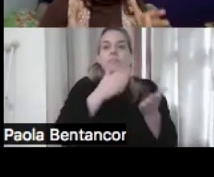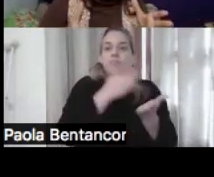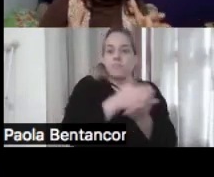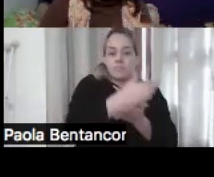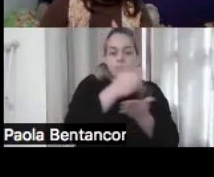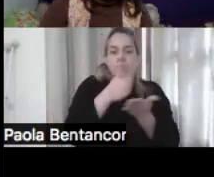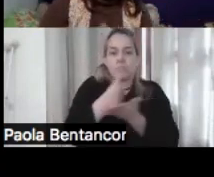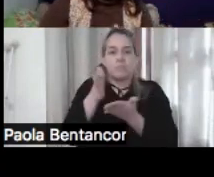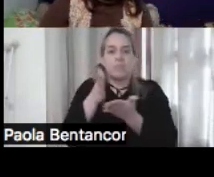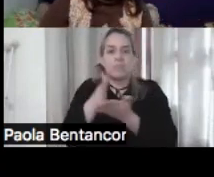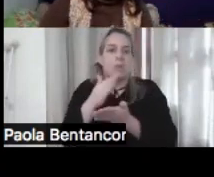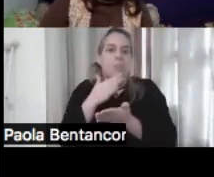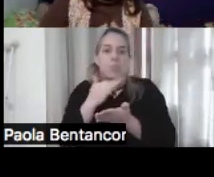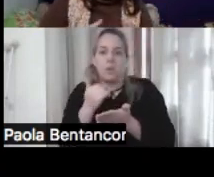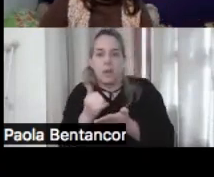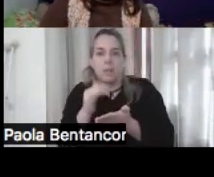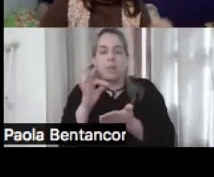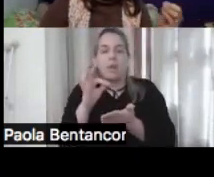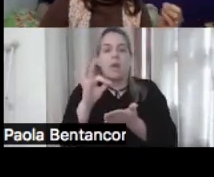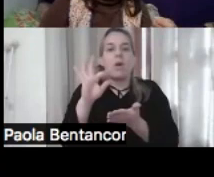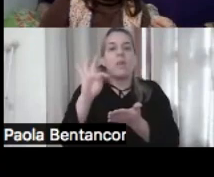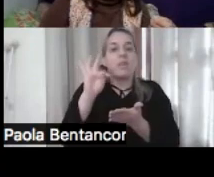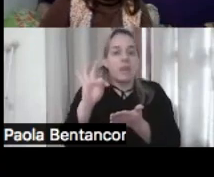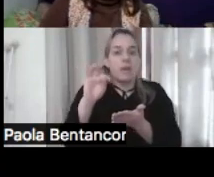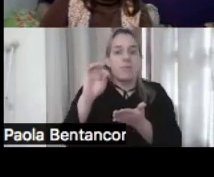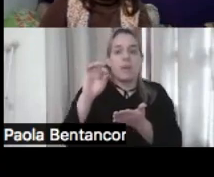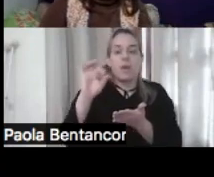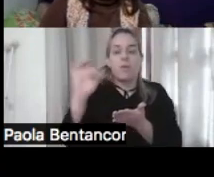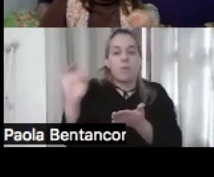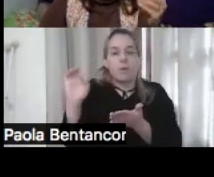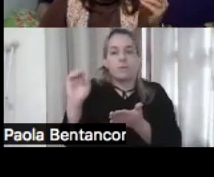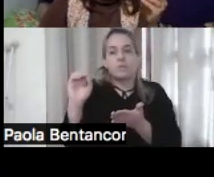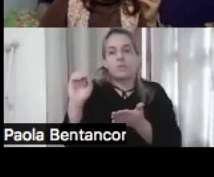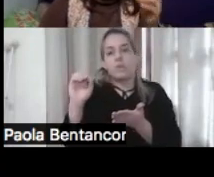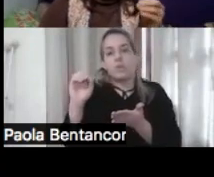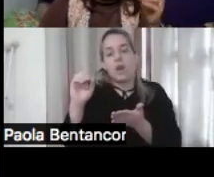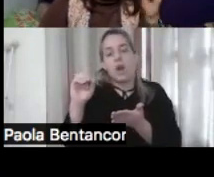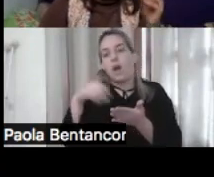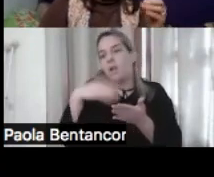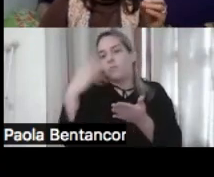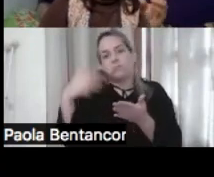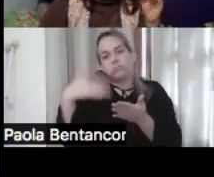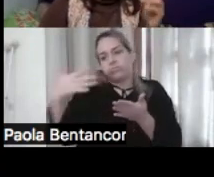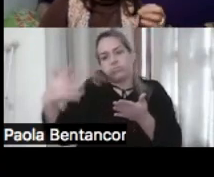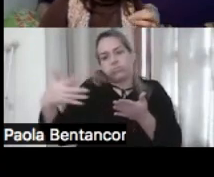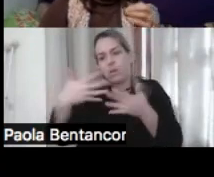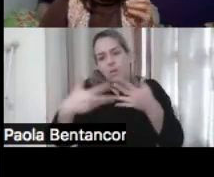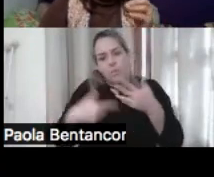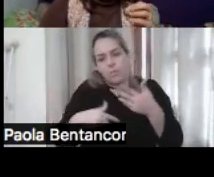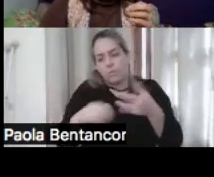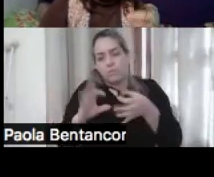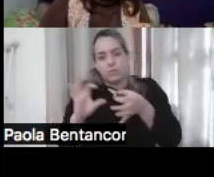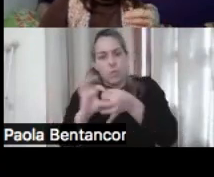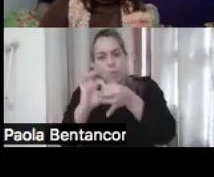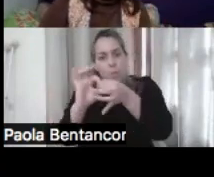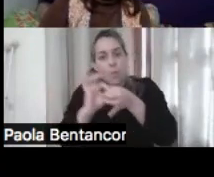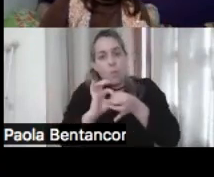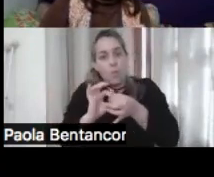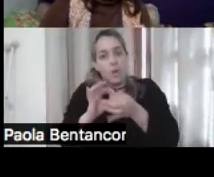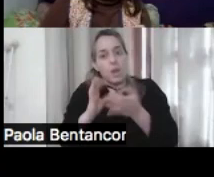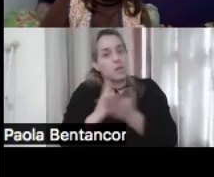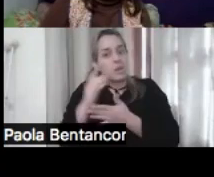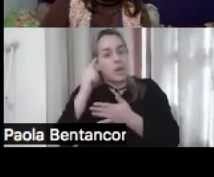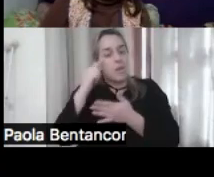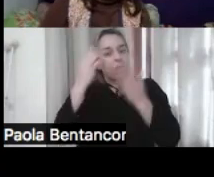y la puericultura, por ejemplo, pero son muchas las disciplinas que nos pueden aportar al momento de diseñar herramientas útiles